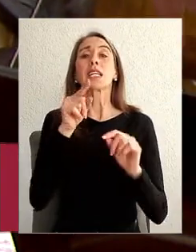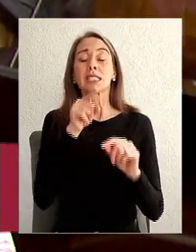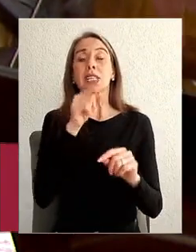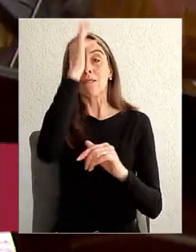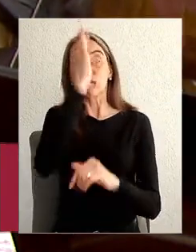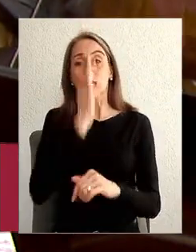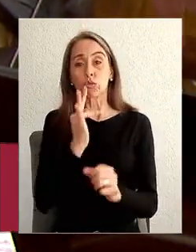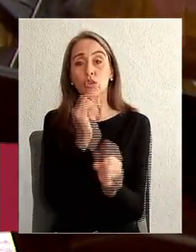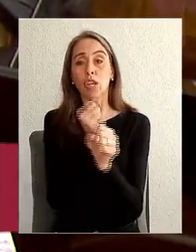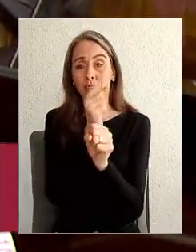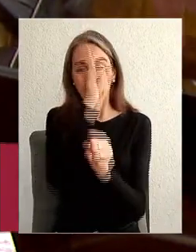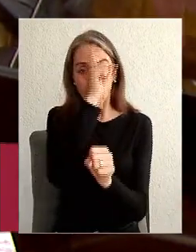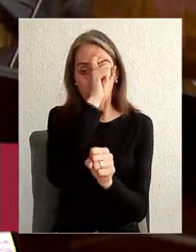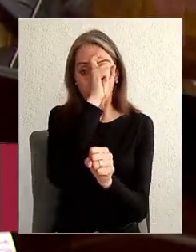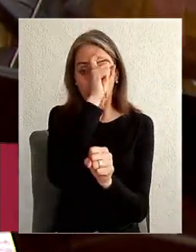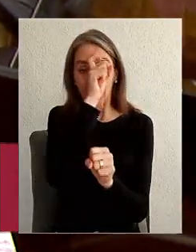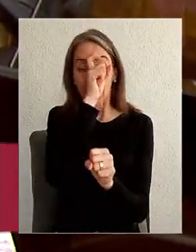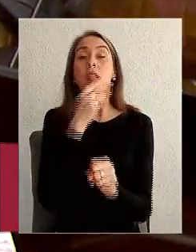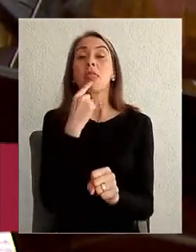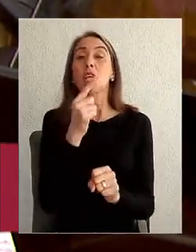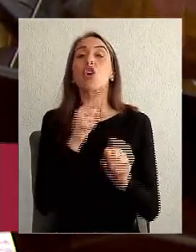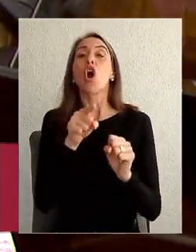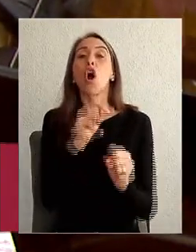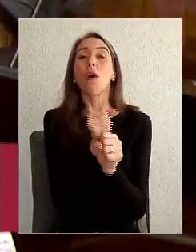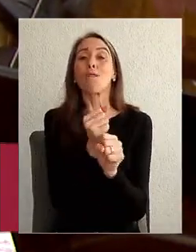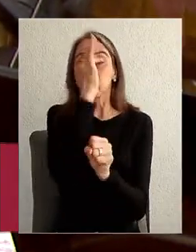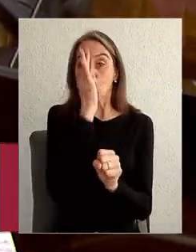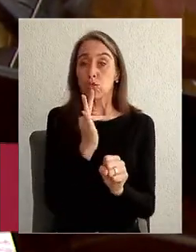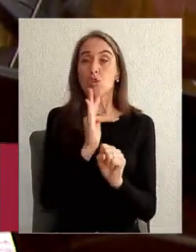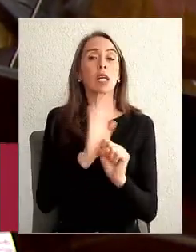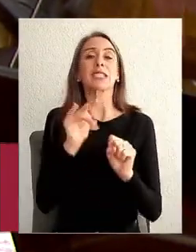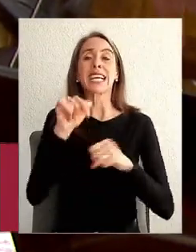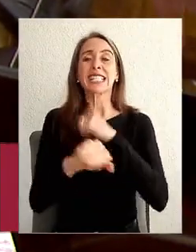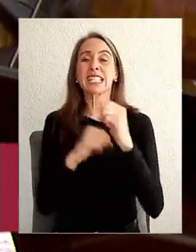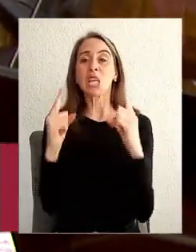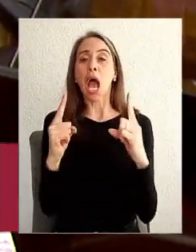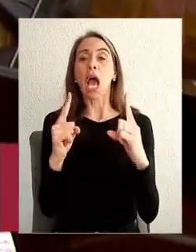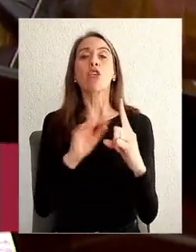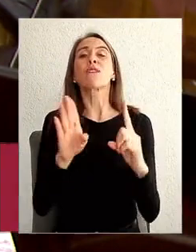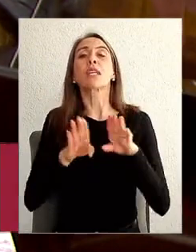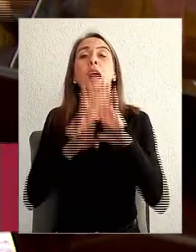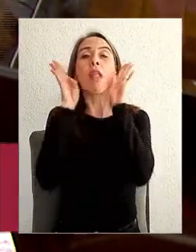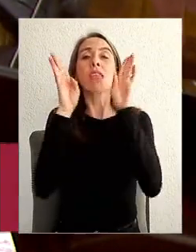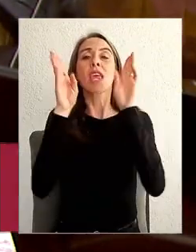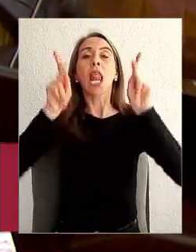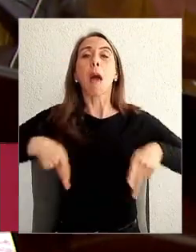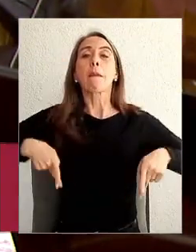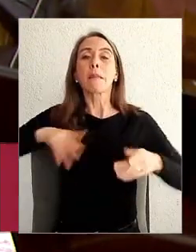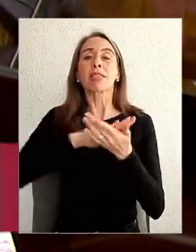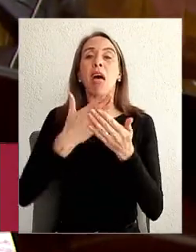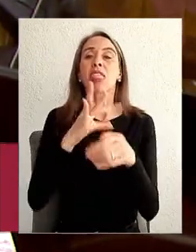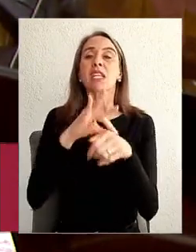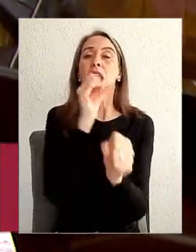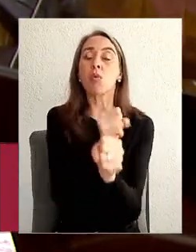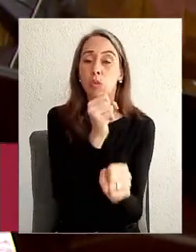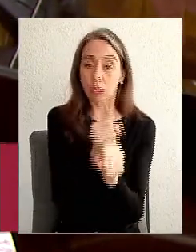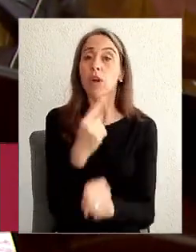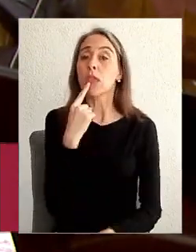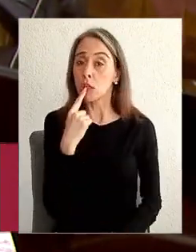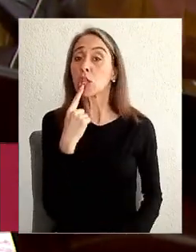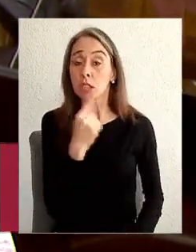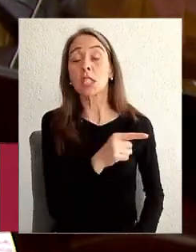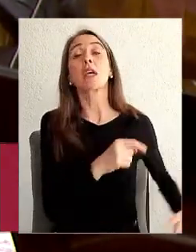nos dijo que ellos estaban apoyando el incorporar aquí. Como fue una mixta al Senado, yo lo incorporé en la